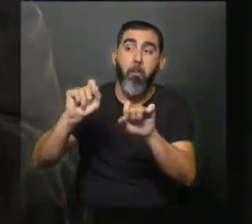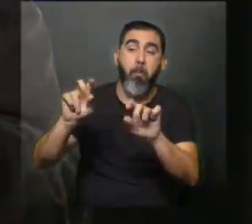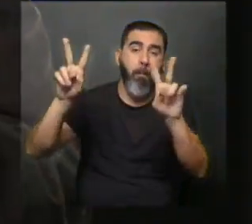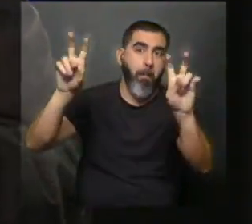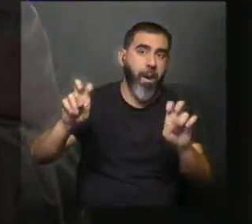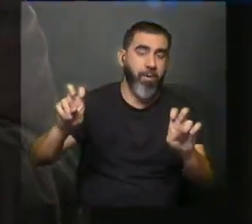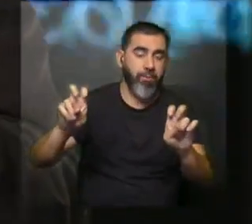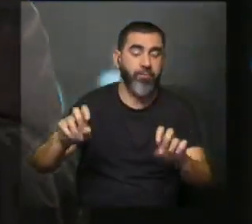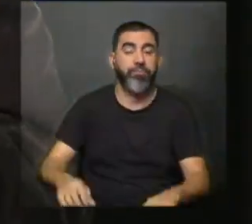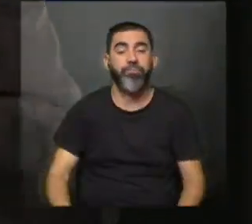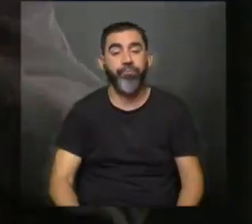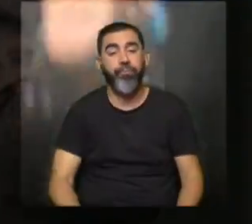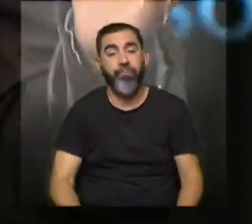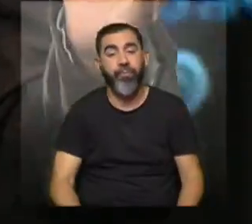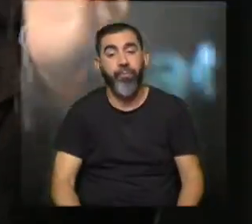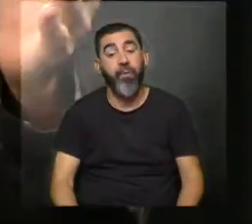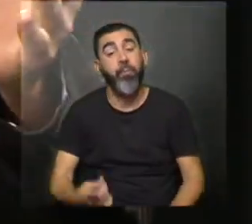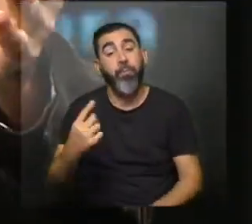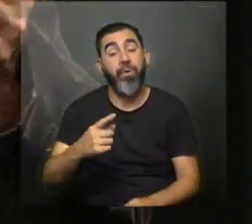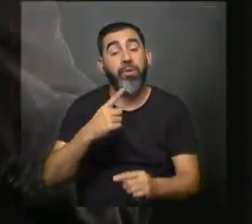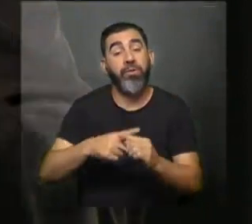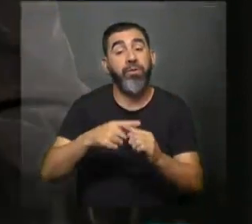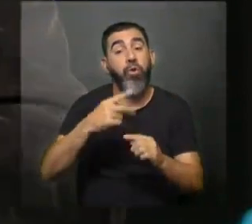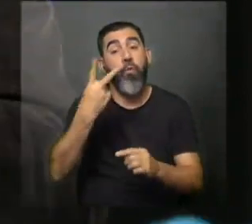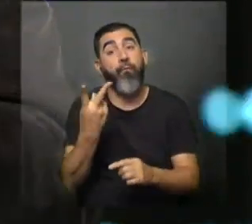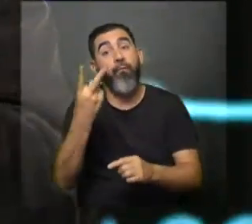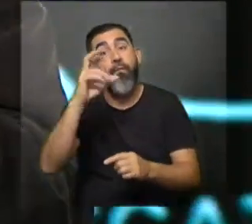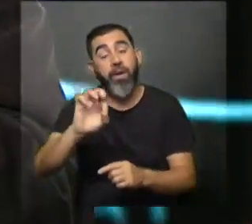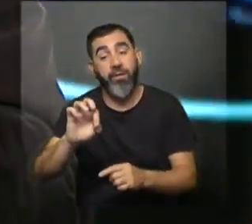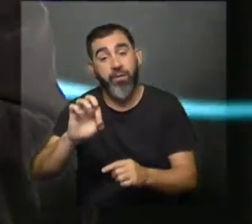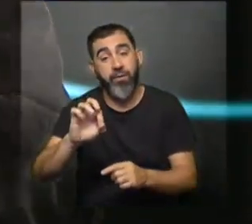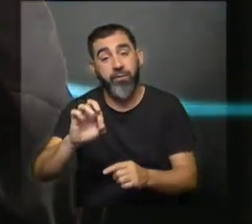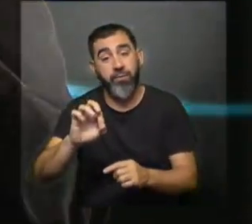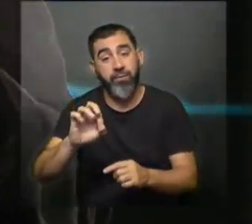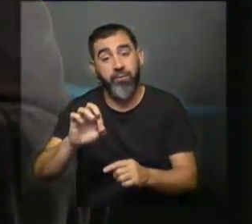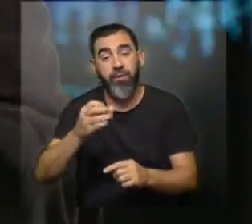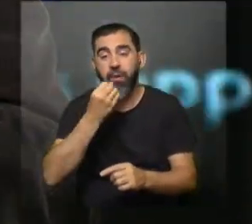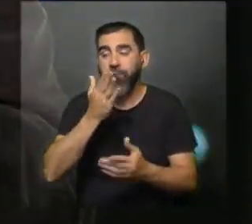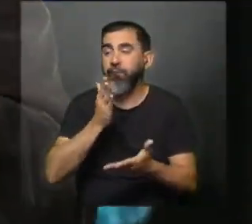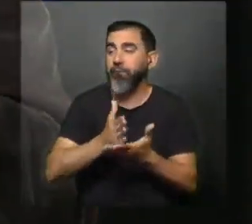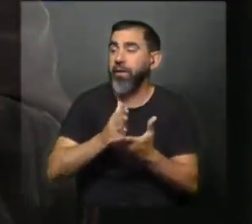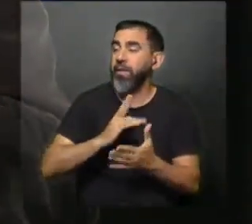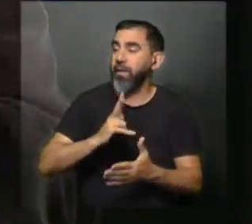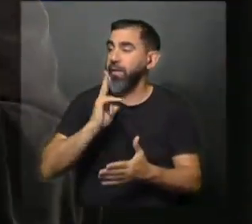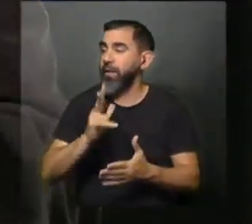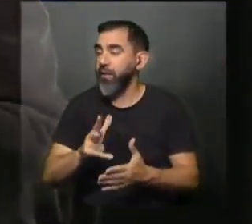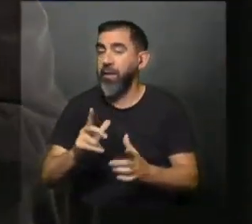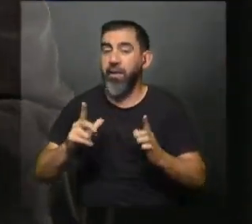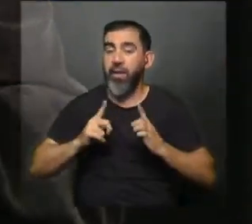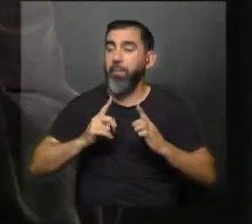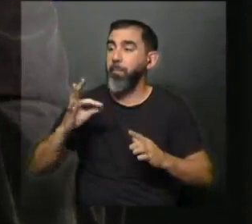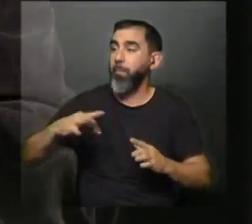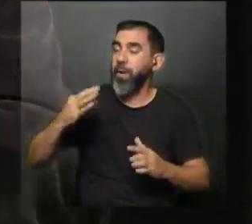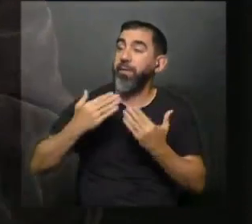si quiere, desde el punto de vista climático, no olvidemos que durante todo el siglo XX, todo el aumento del bienestar humano, todo el aumento de esperanza de vida, todo